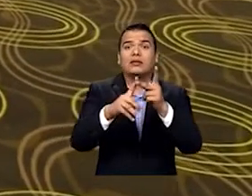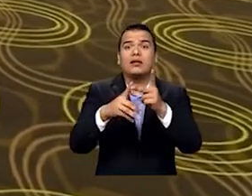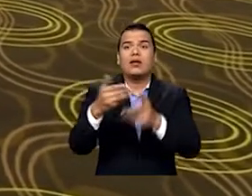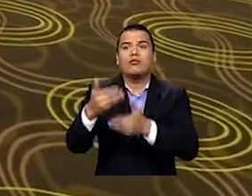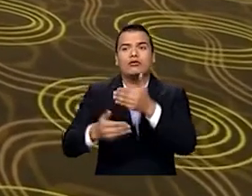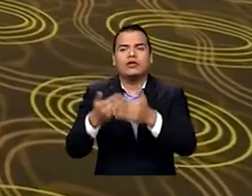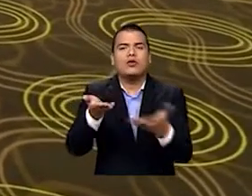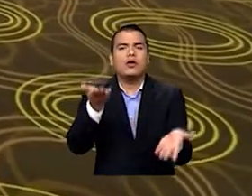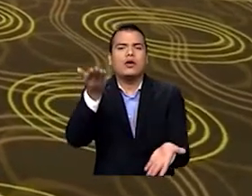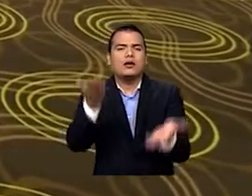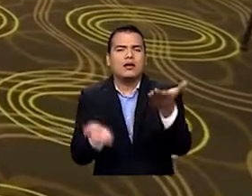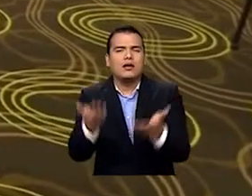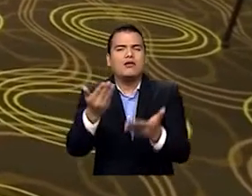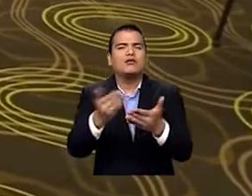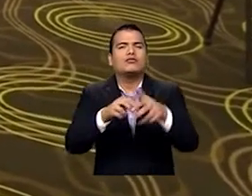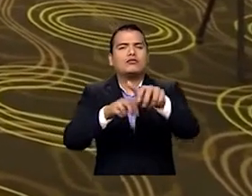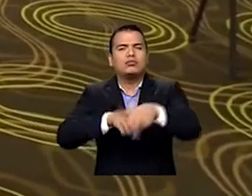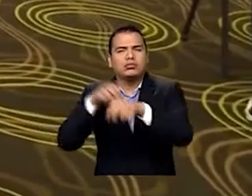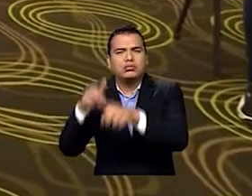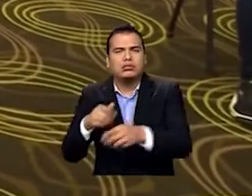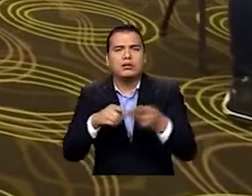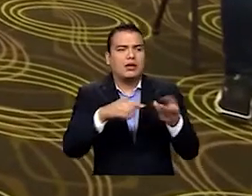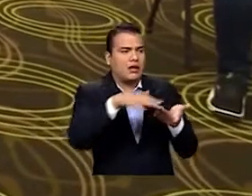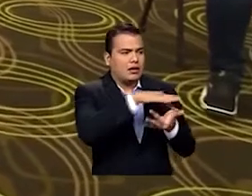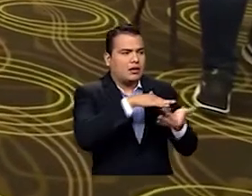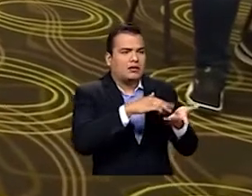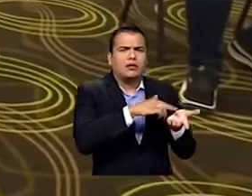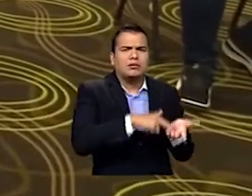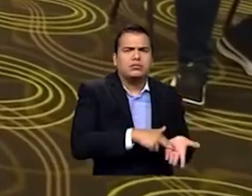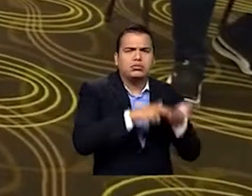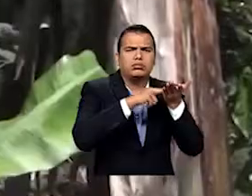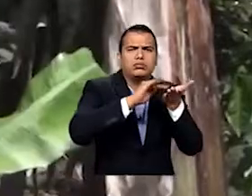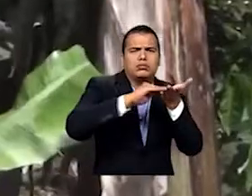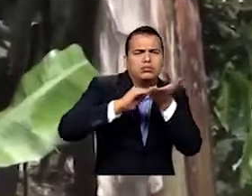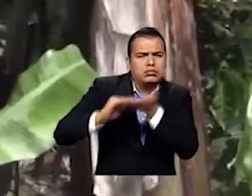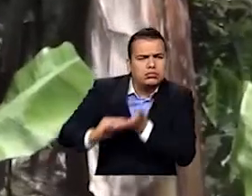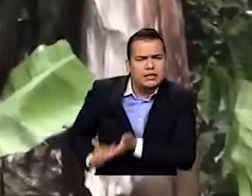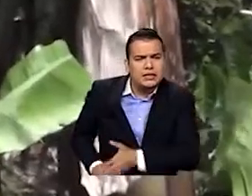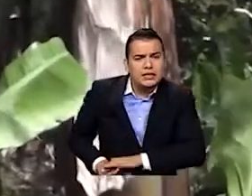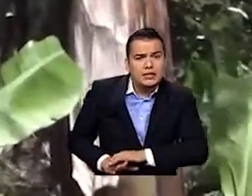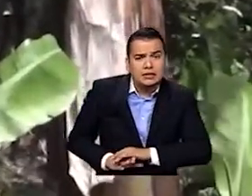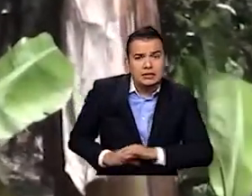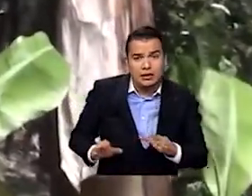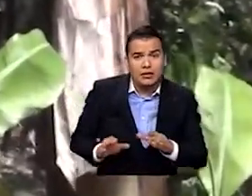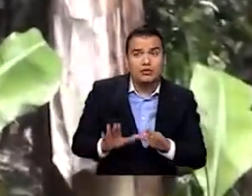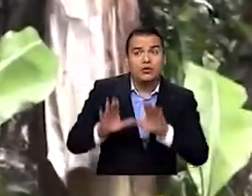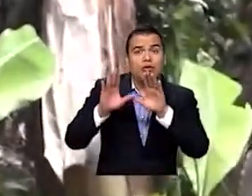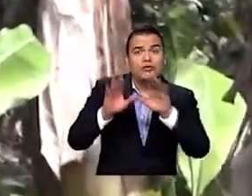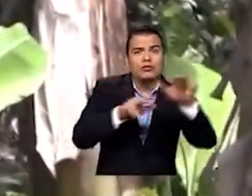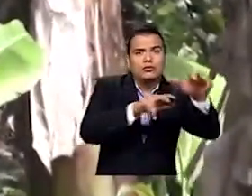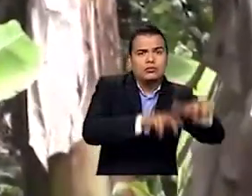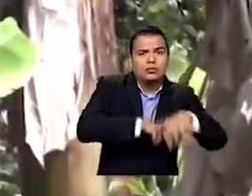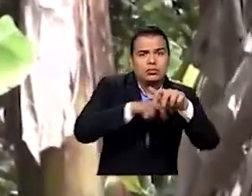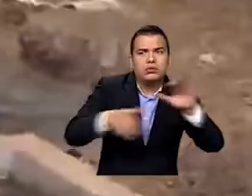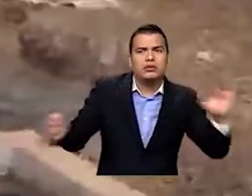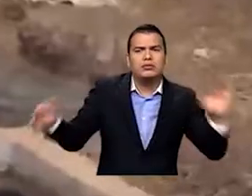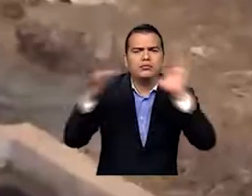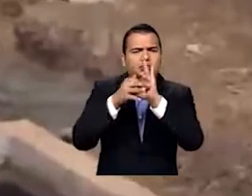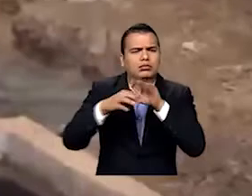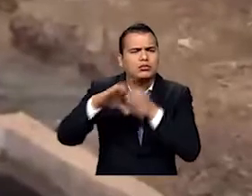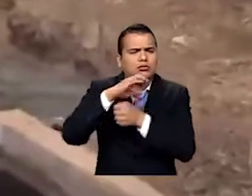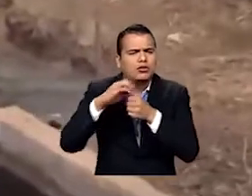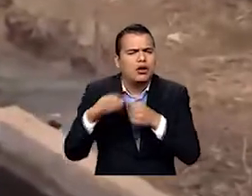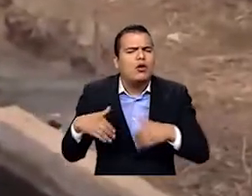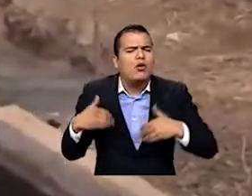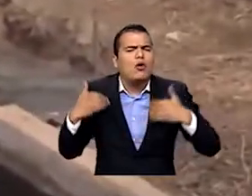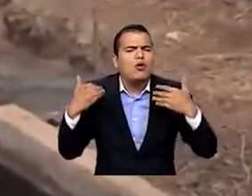de la restauración de ecosistemas, aportándole, uniendo, digamos, el campo con la ciudad a través de los temas